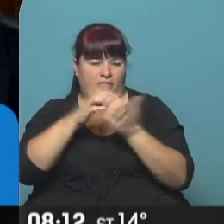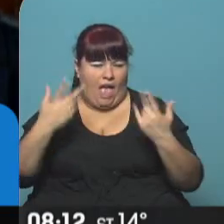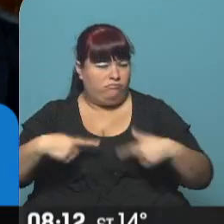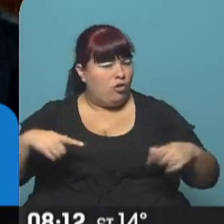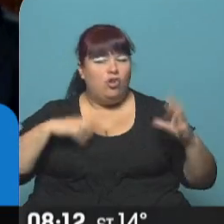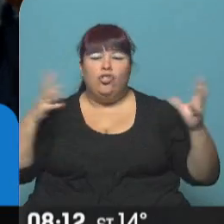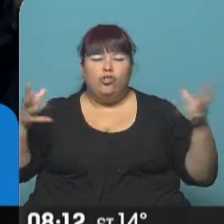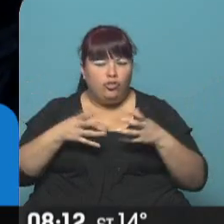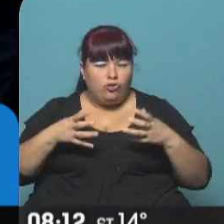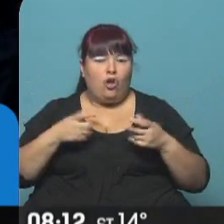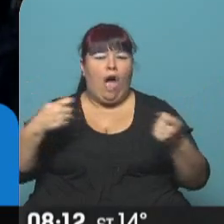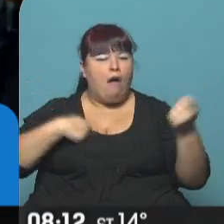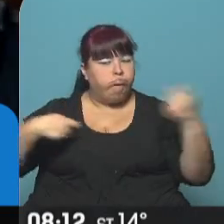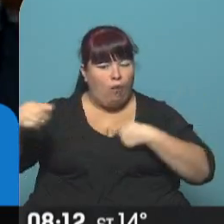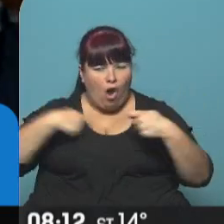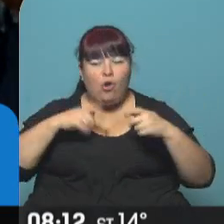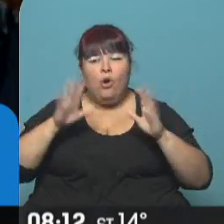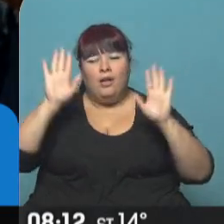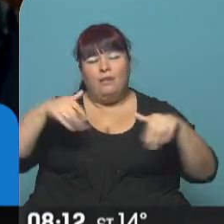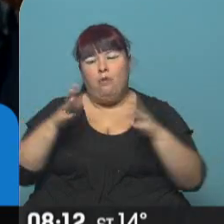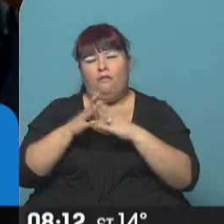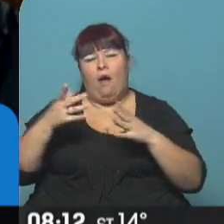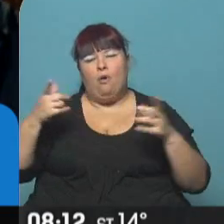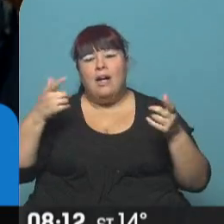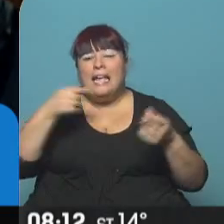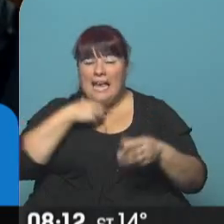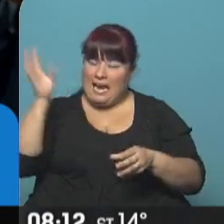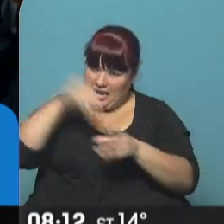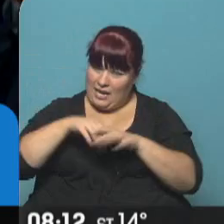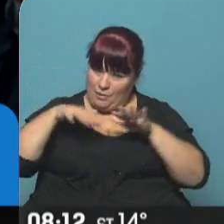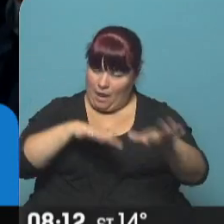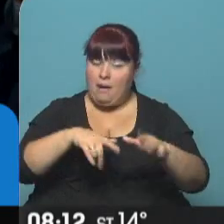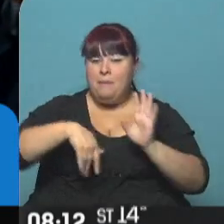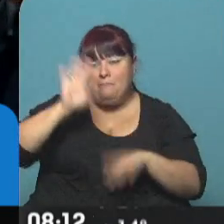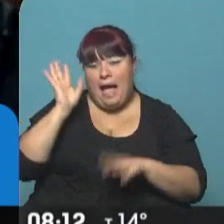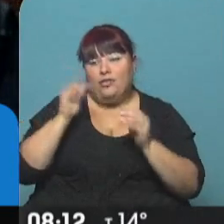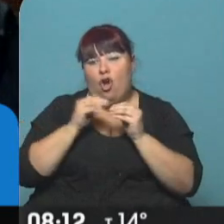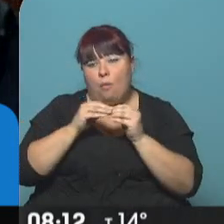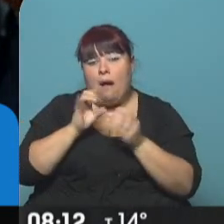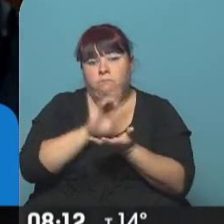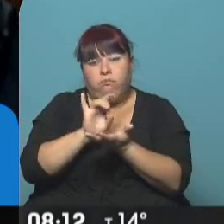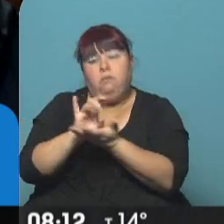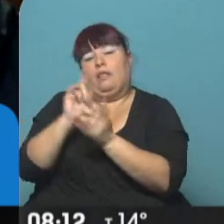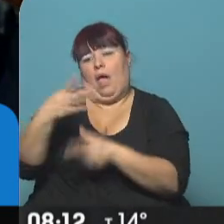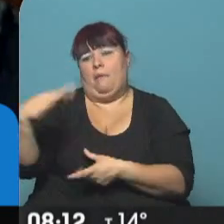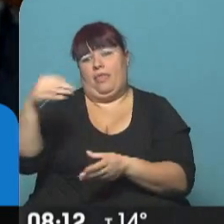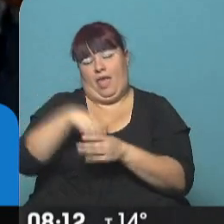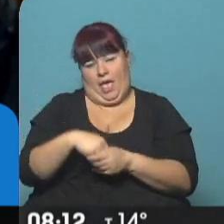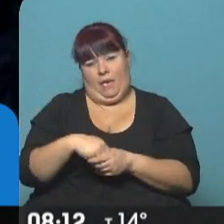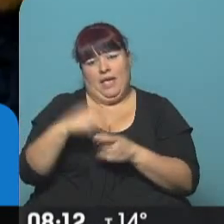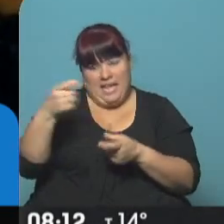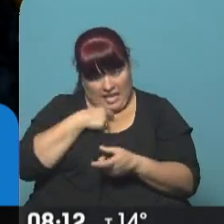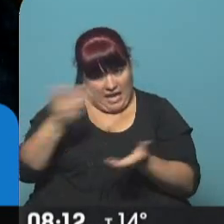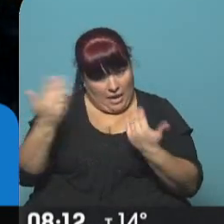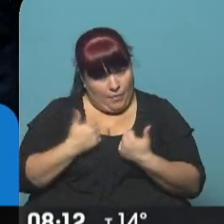estamos recibiendo solidaridad y llamamos a todos los nuevos que se quieran sumar, sobre todo a los compañeros que están siendo despedidos, que si quieren